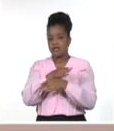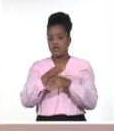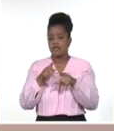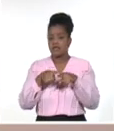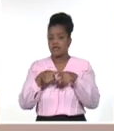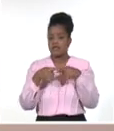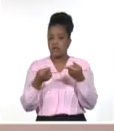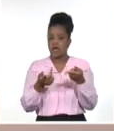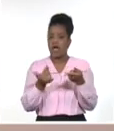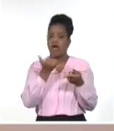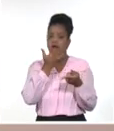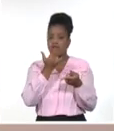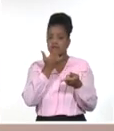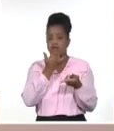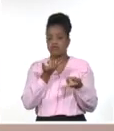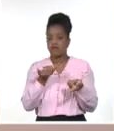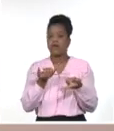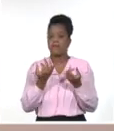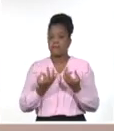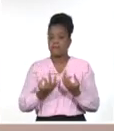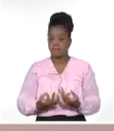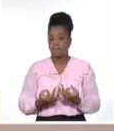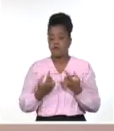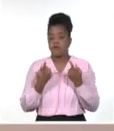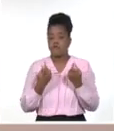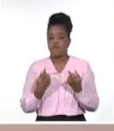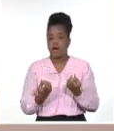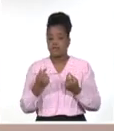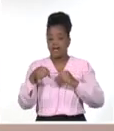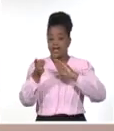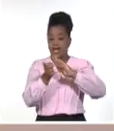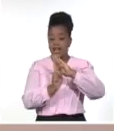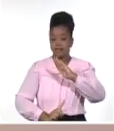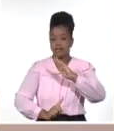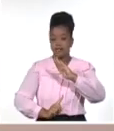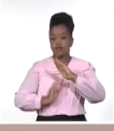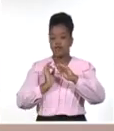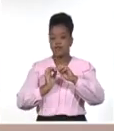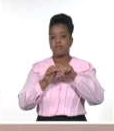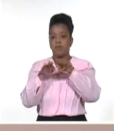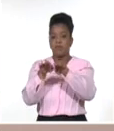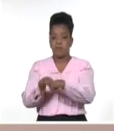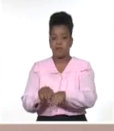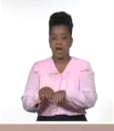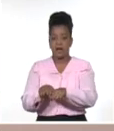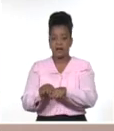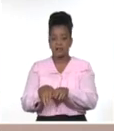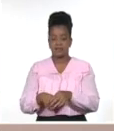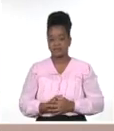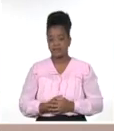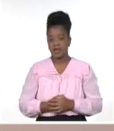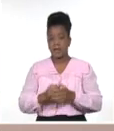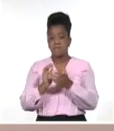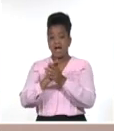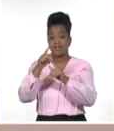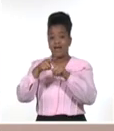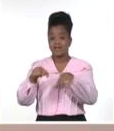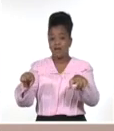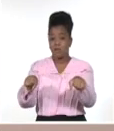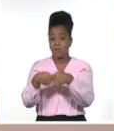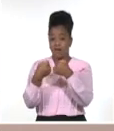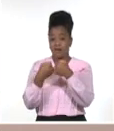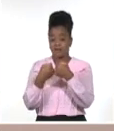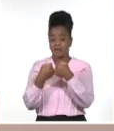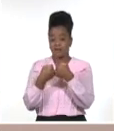las afectaciones provocadas por la salida del sistema eléctrico nacional de la central termoeléctrica Antonio Guterres. A pesar de la